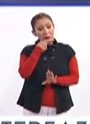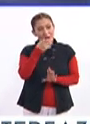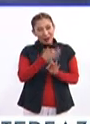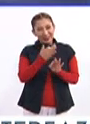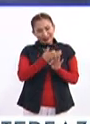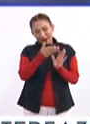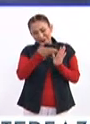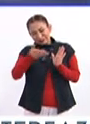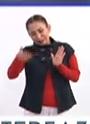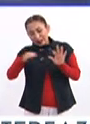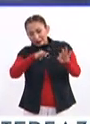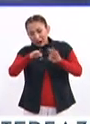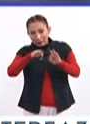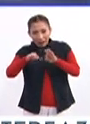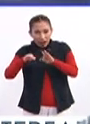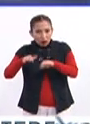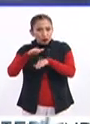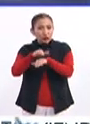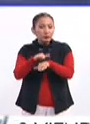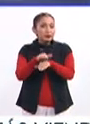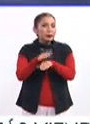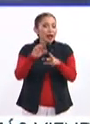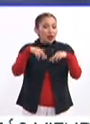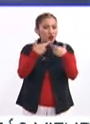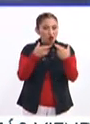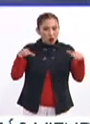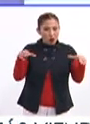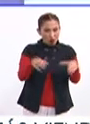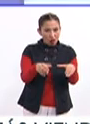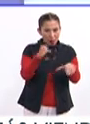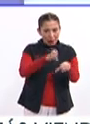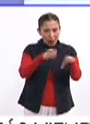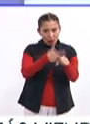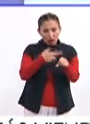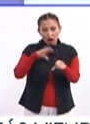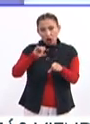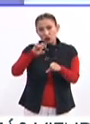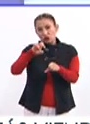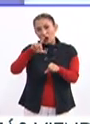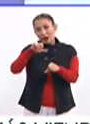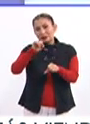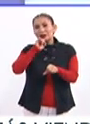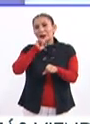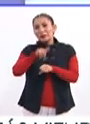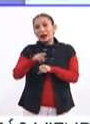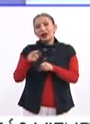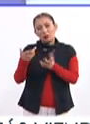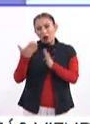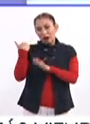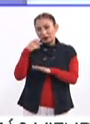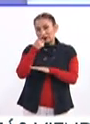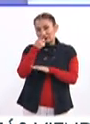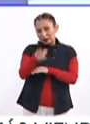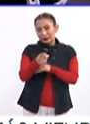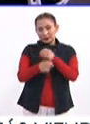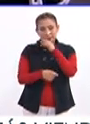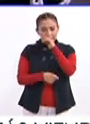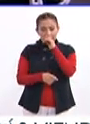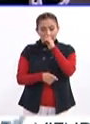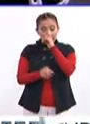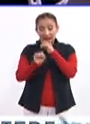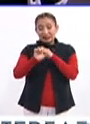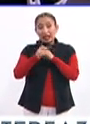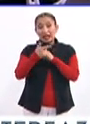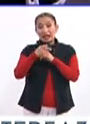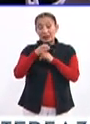estamos esbozando, estos trabajos en esta reunión de embajadores y cónsules y por supuesto, como ya bien lo informábamos, la